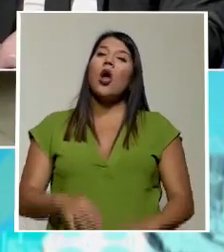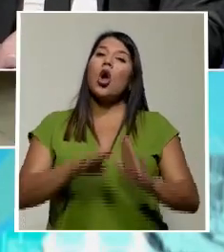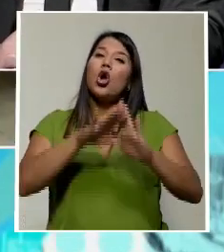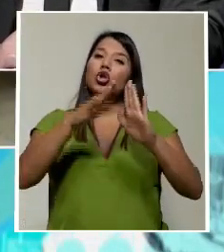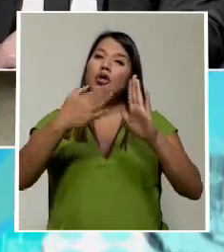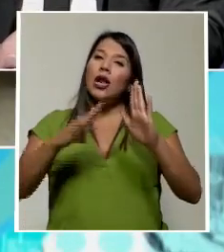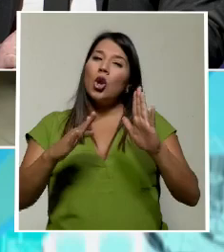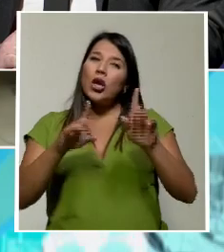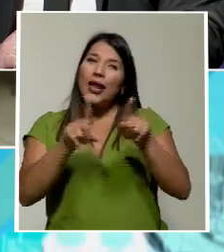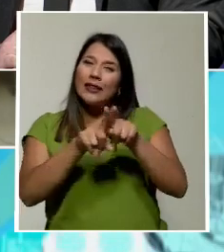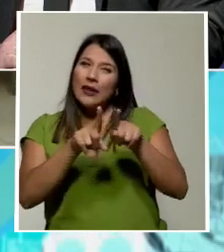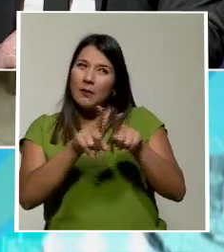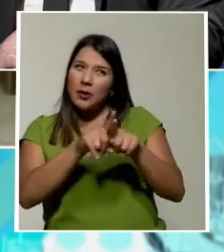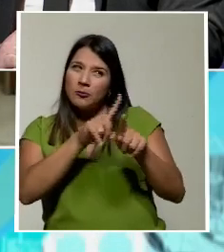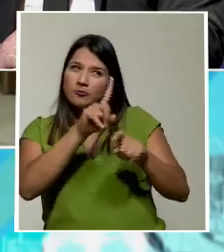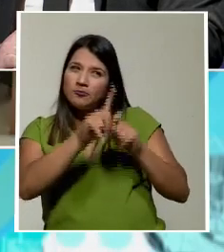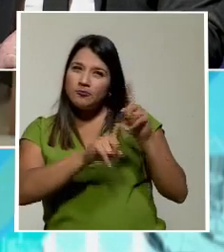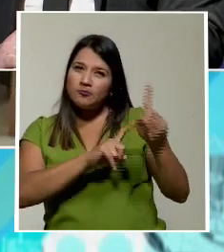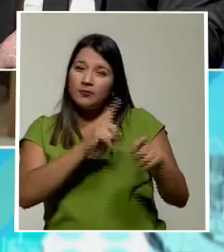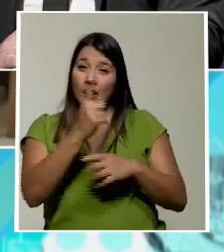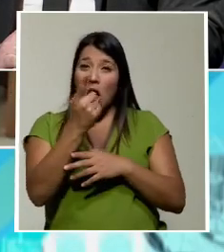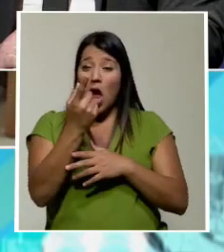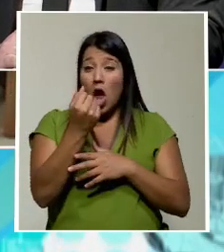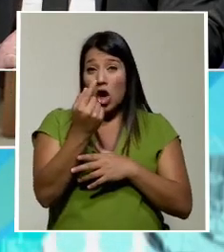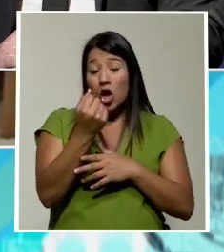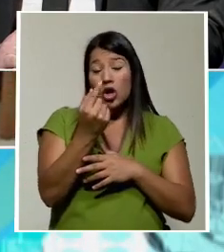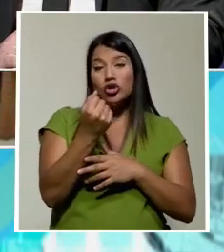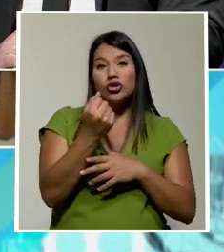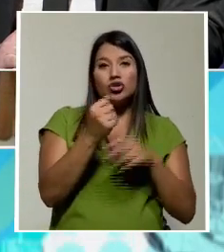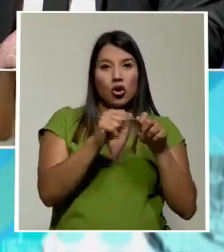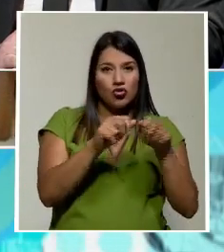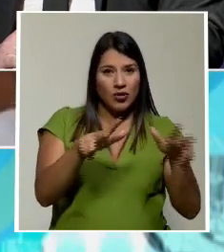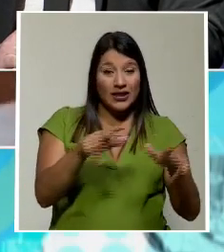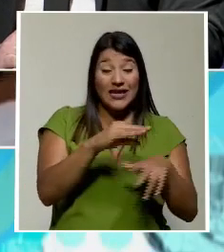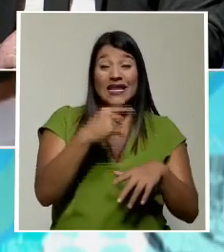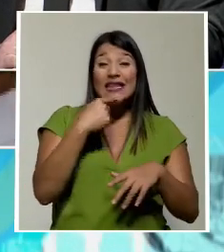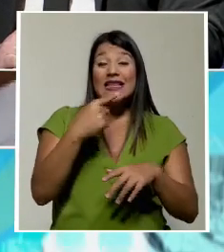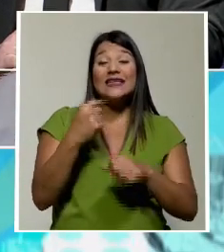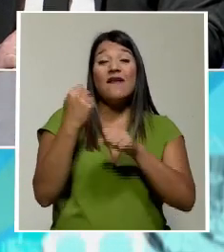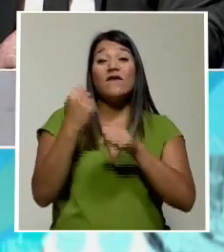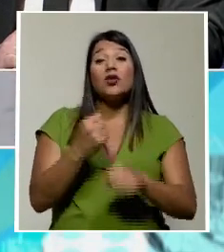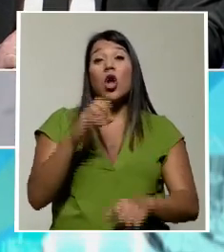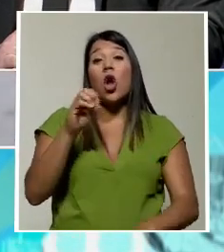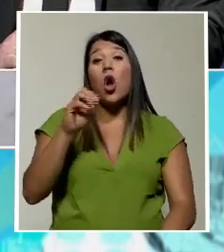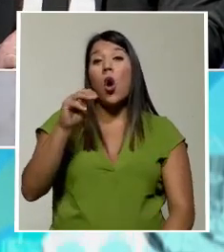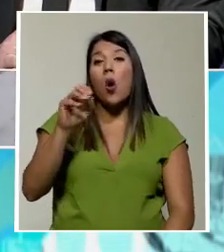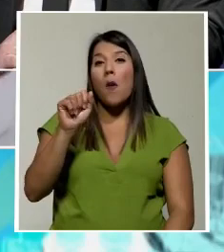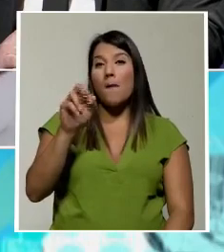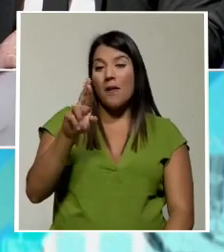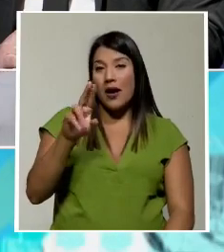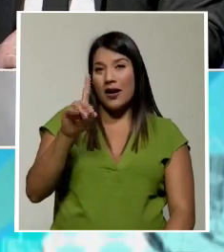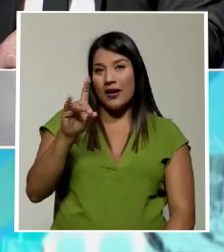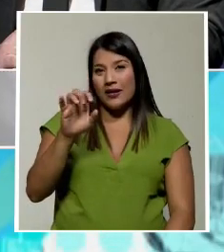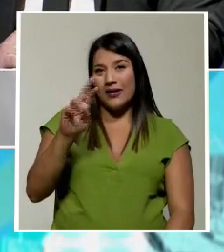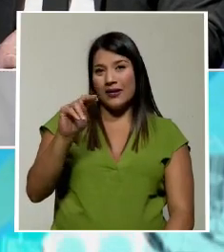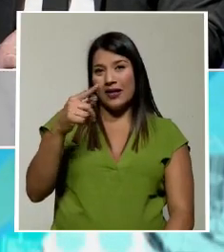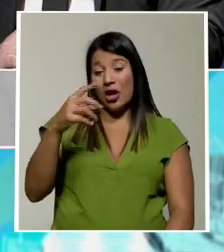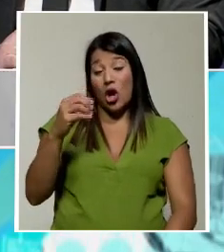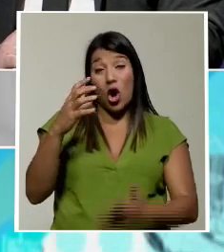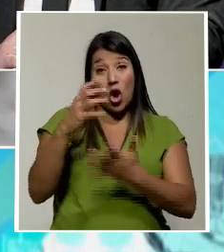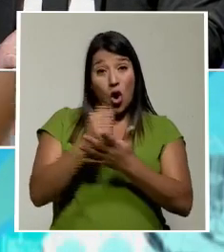también costos de la red y señala que la Fundación Omar Dengo le cobra un